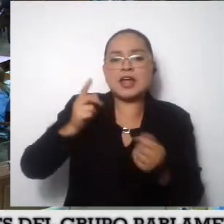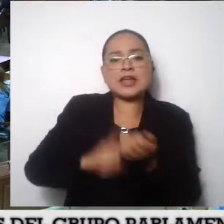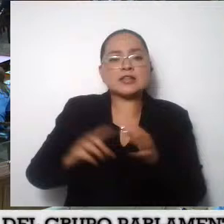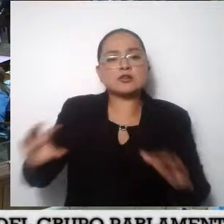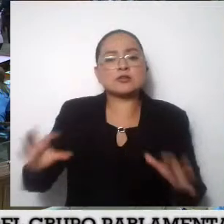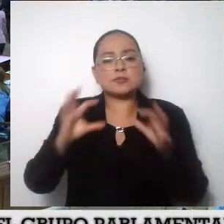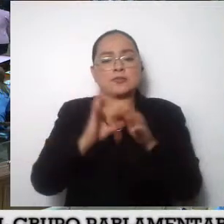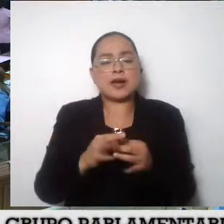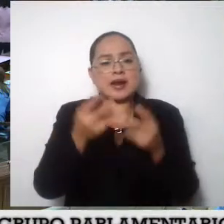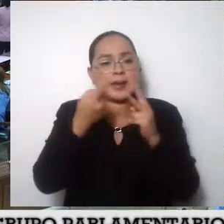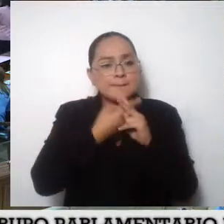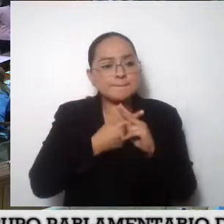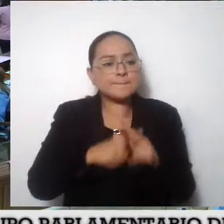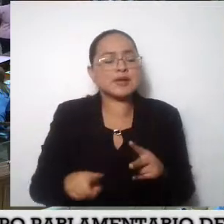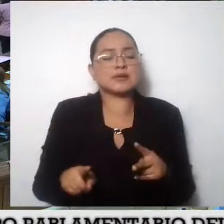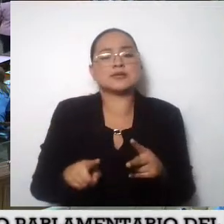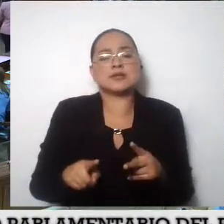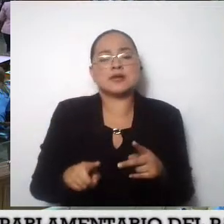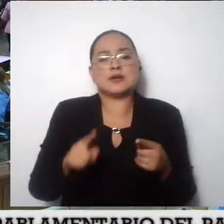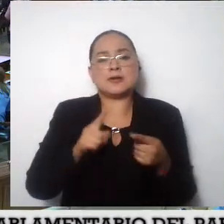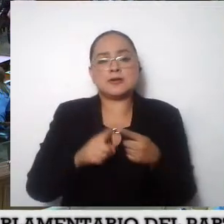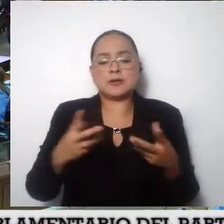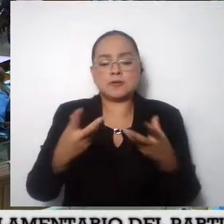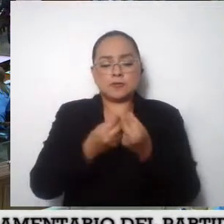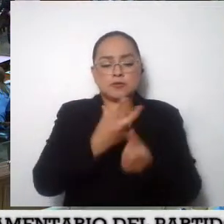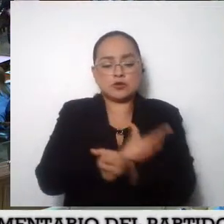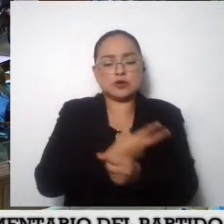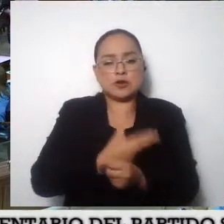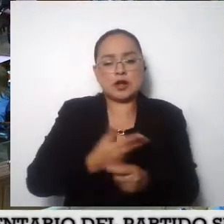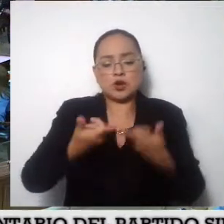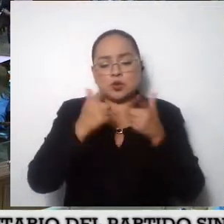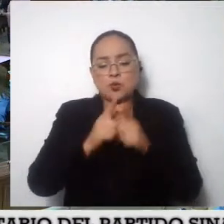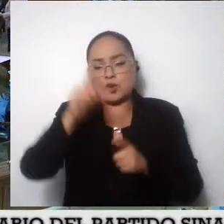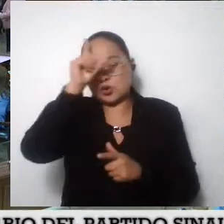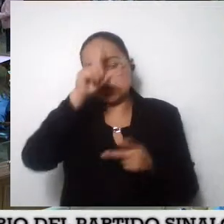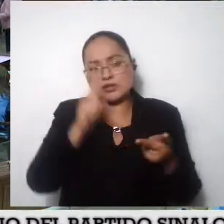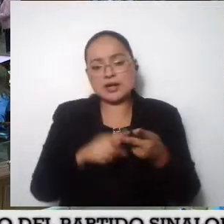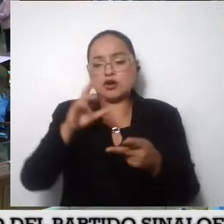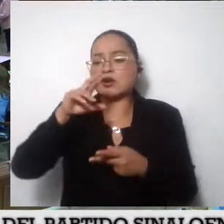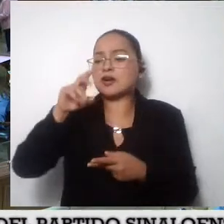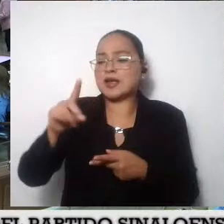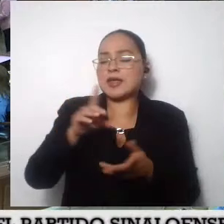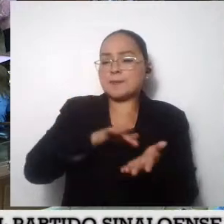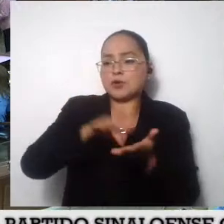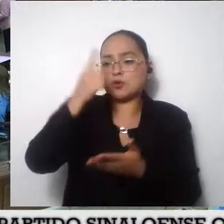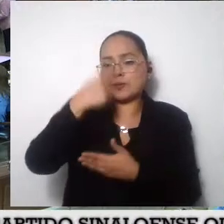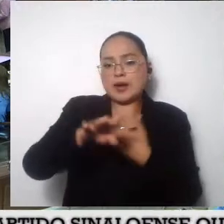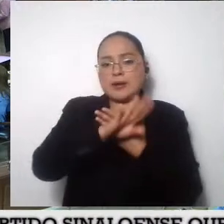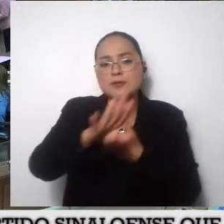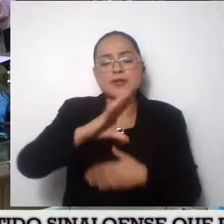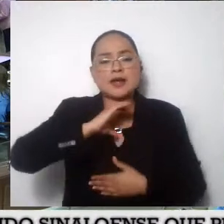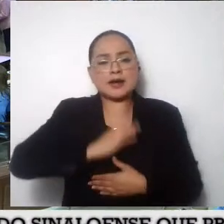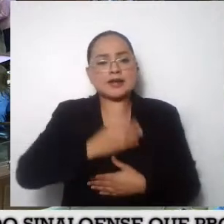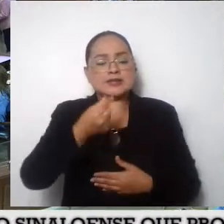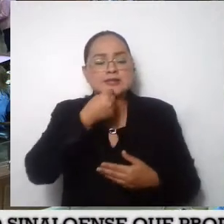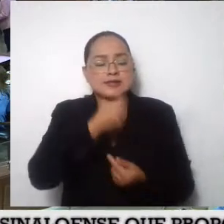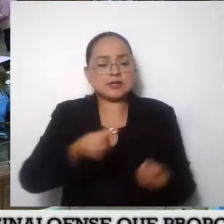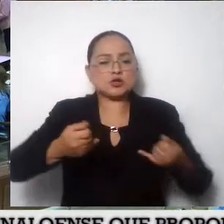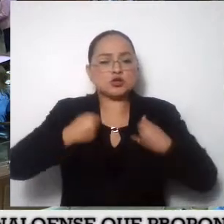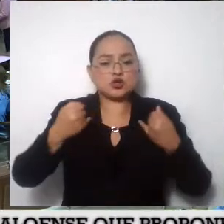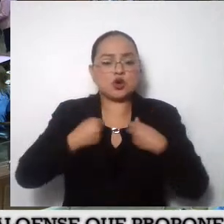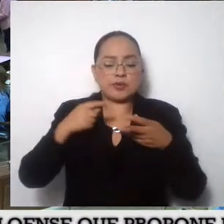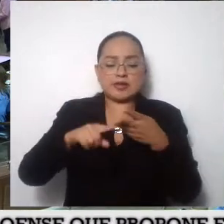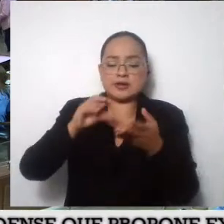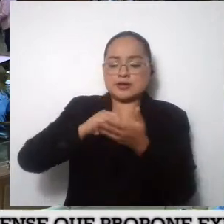de, primero, la coordinación del Consejo, segundo, la red de apoyo contra el cáncer de la infancia y adolescencia y, tercero, el registro estatal